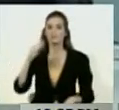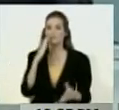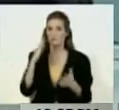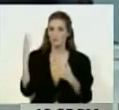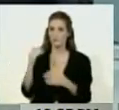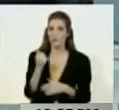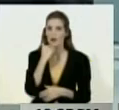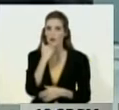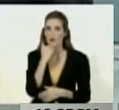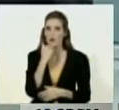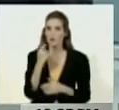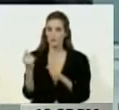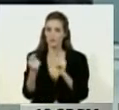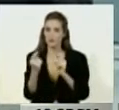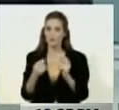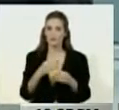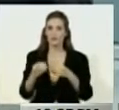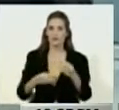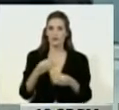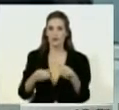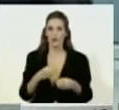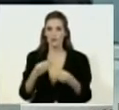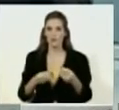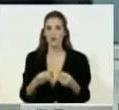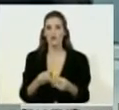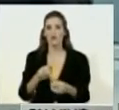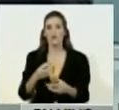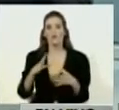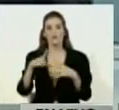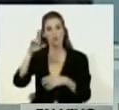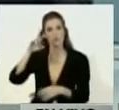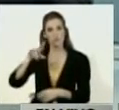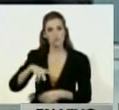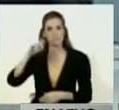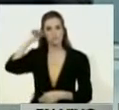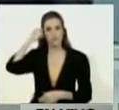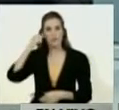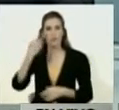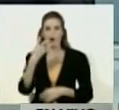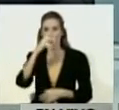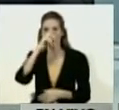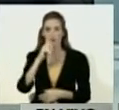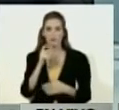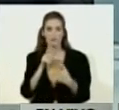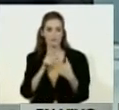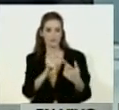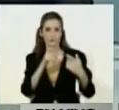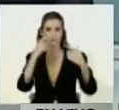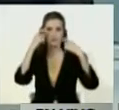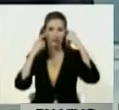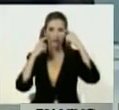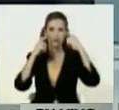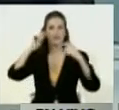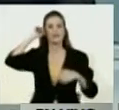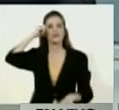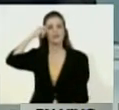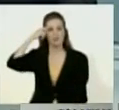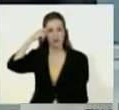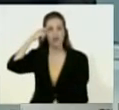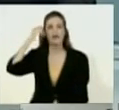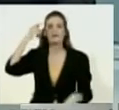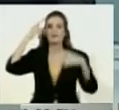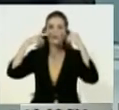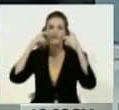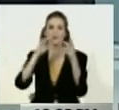Ahí escuchábamos este conversatorio que se ha estado realizando, Barry, durante todos estos días en conmemoración de los 4 años del comandante Hugo Chávez, para recordar a ese